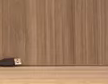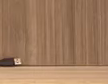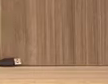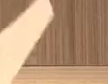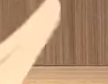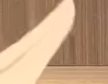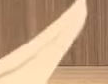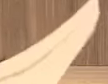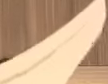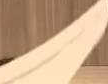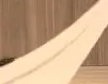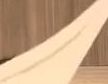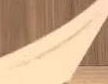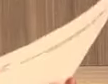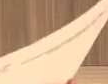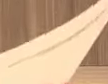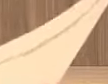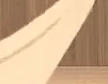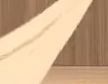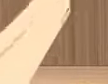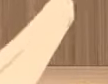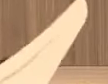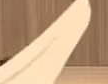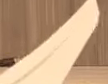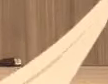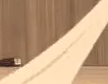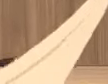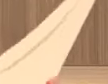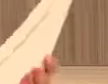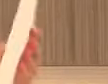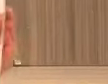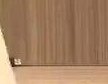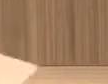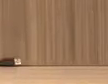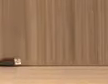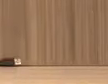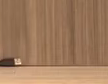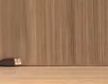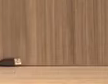es importante decirle a nuestras usuarias que